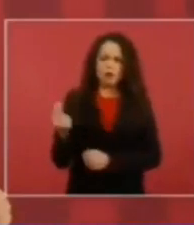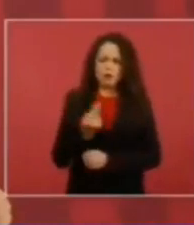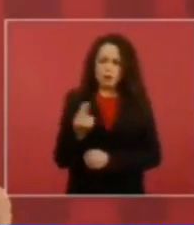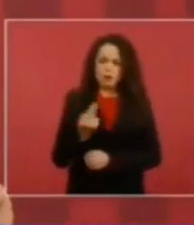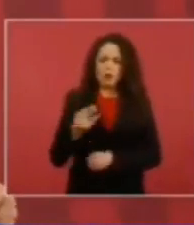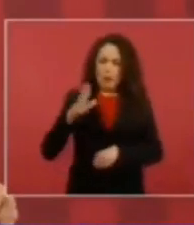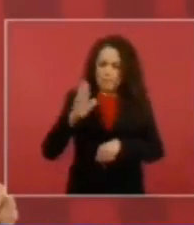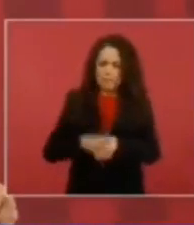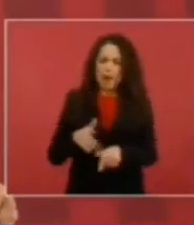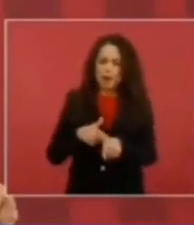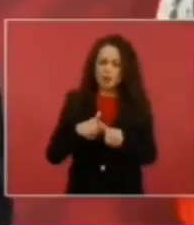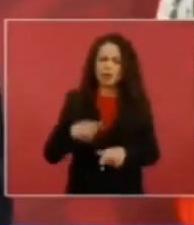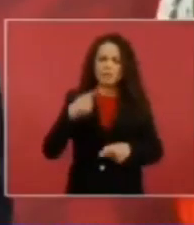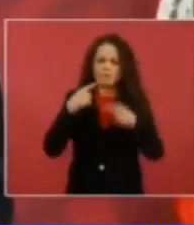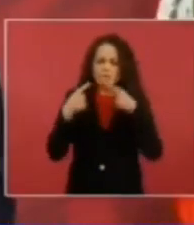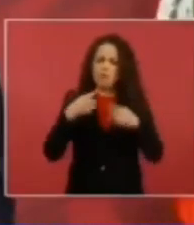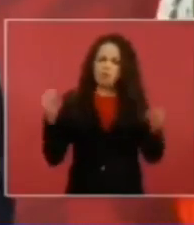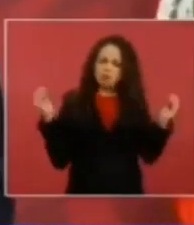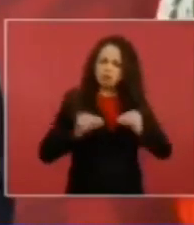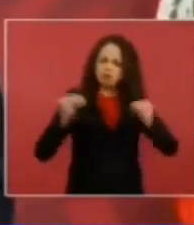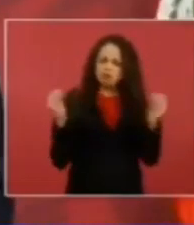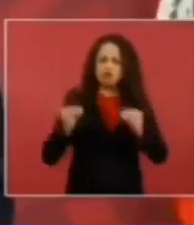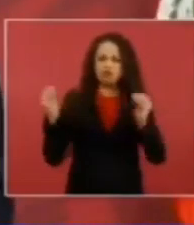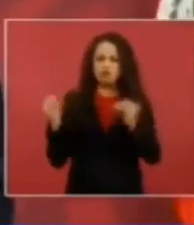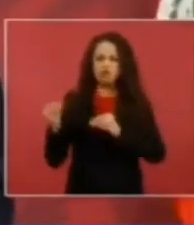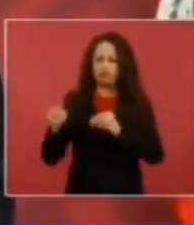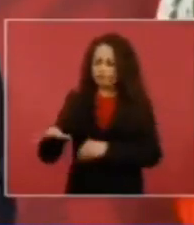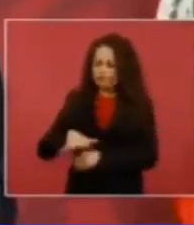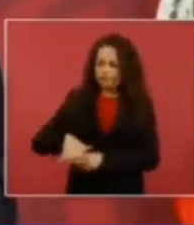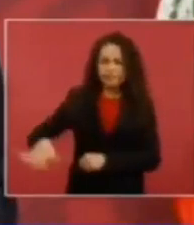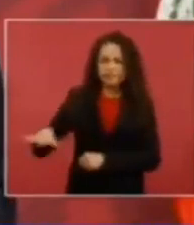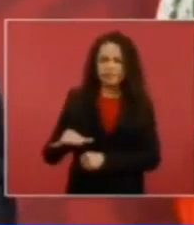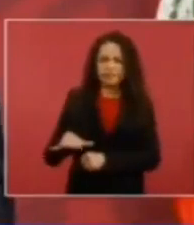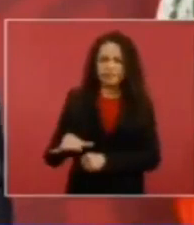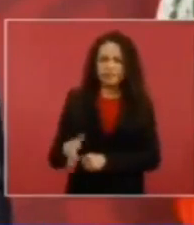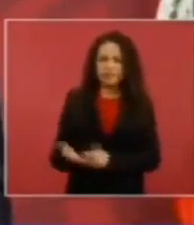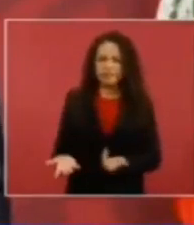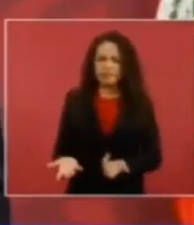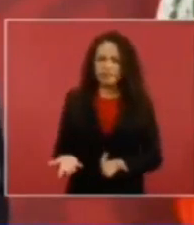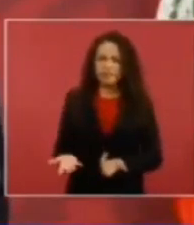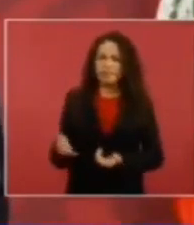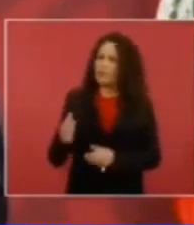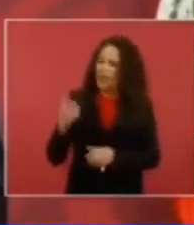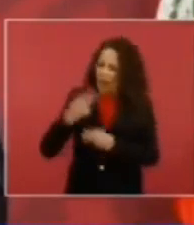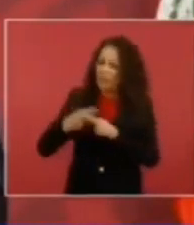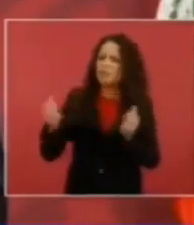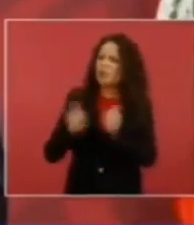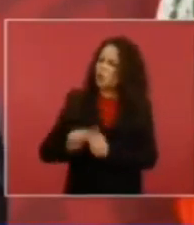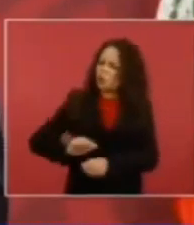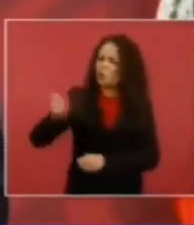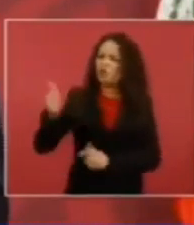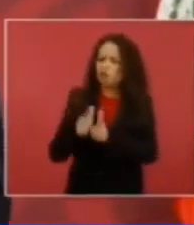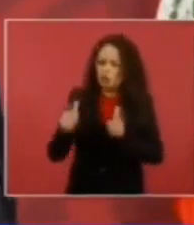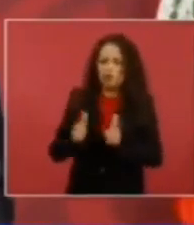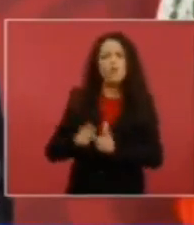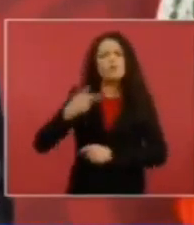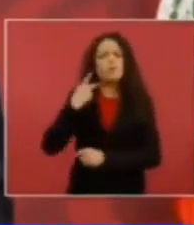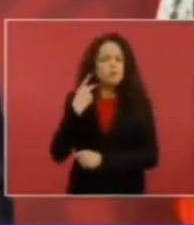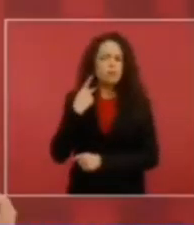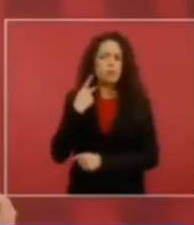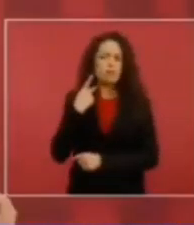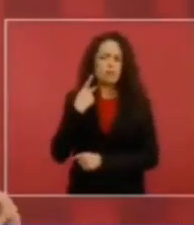interior de sus fracciones, incluso otros partidos.